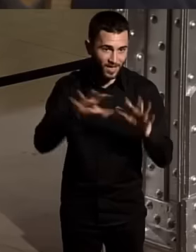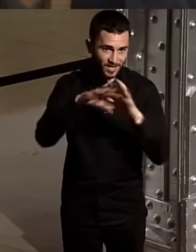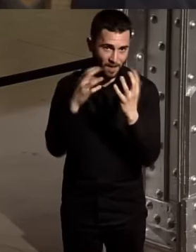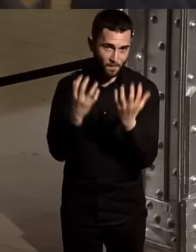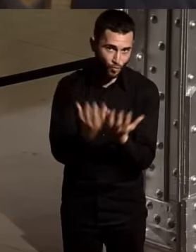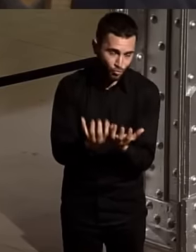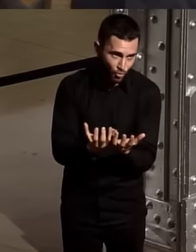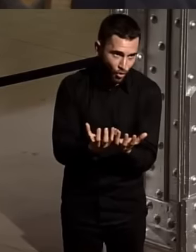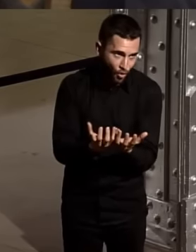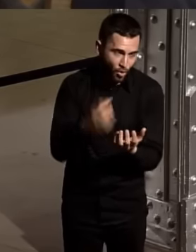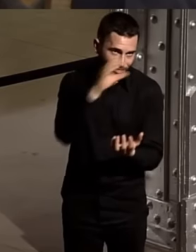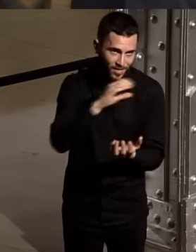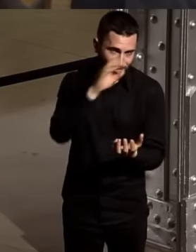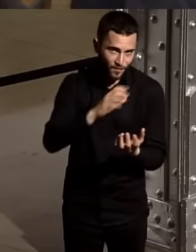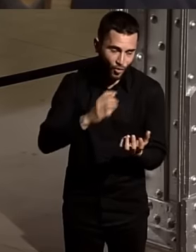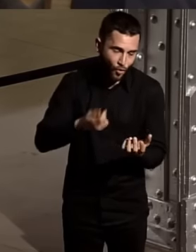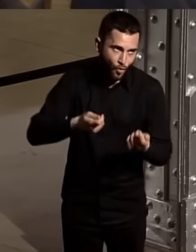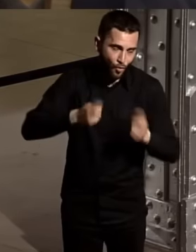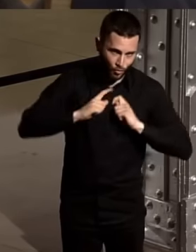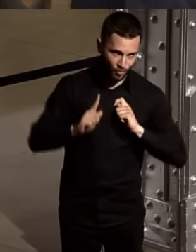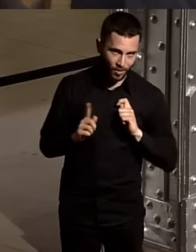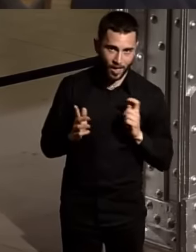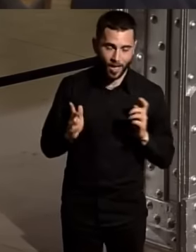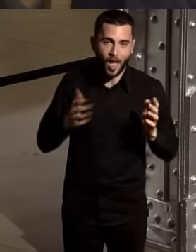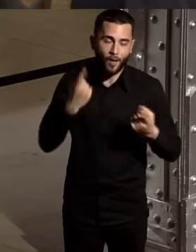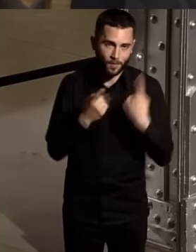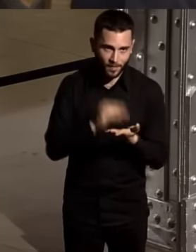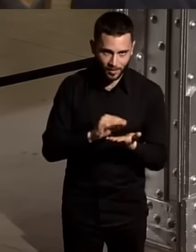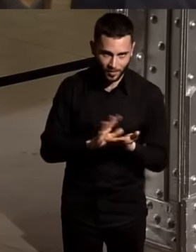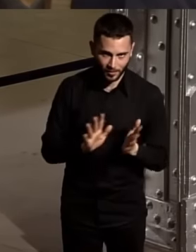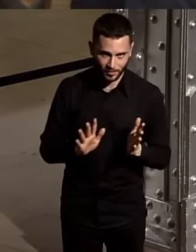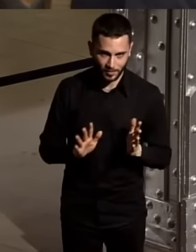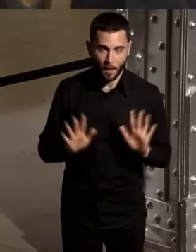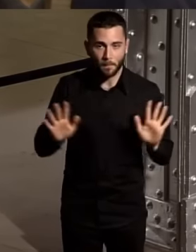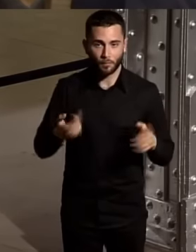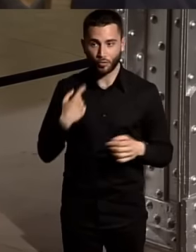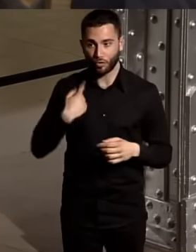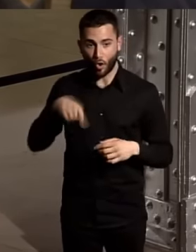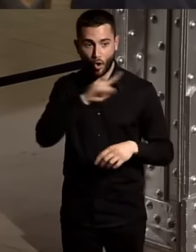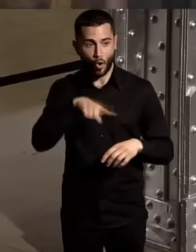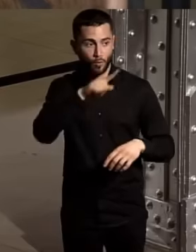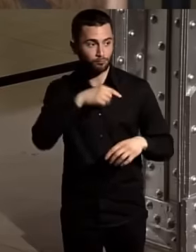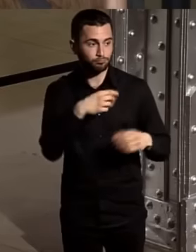mundo científico como más duro De hecho yo no estoy ahí con